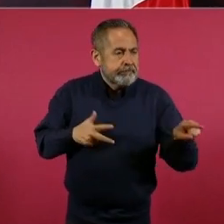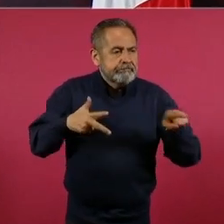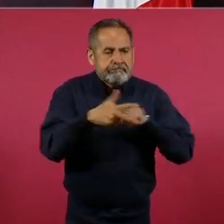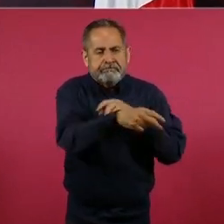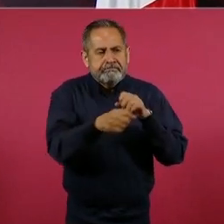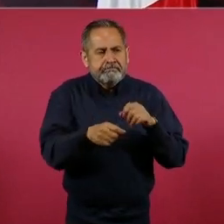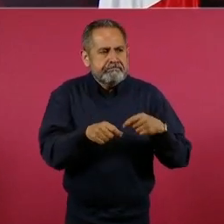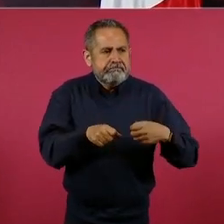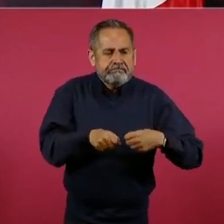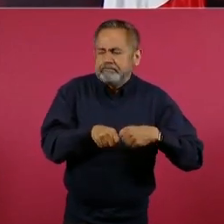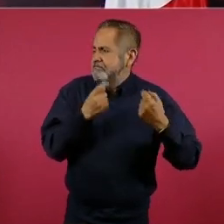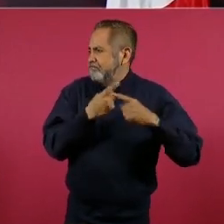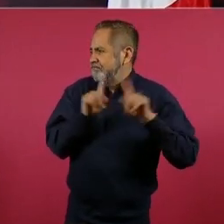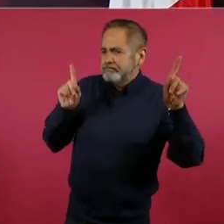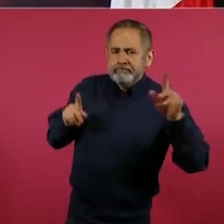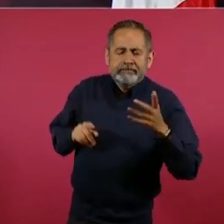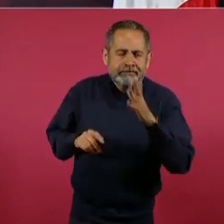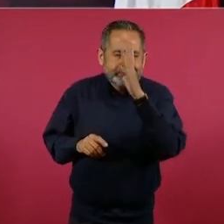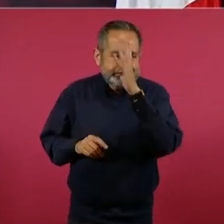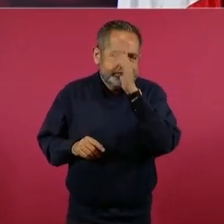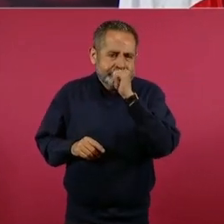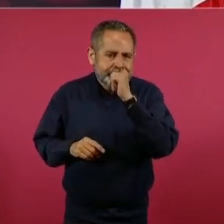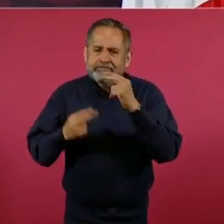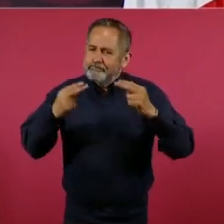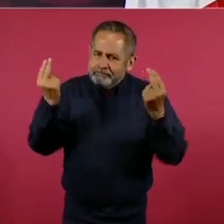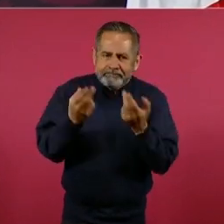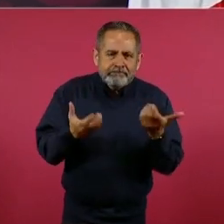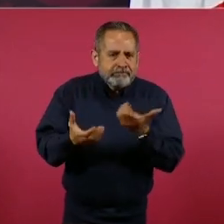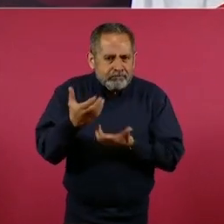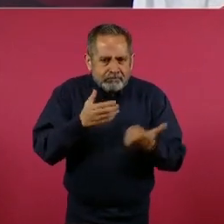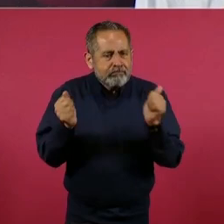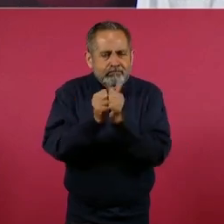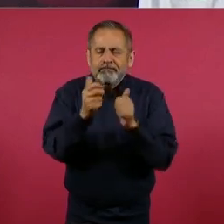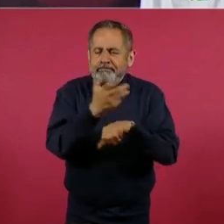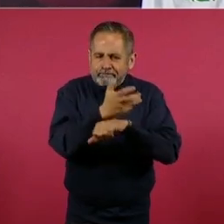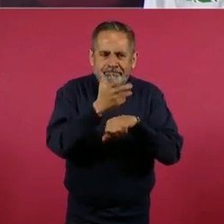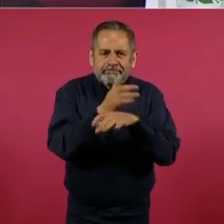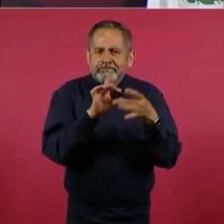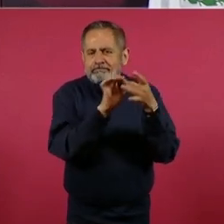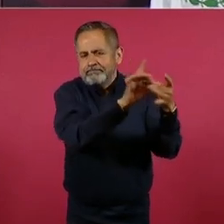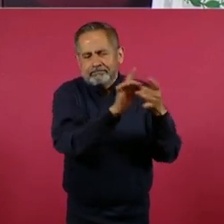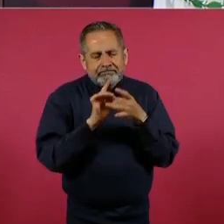en las relaciones económicas, comerciales con Estados Unidos.